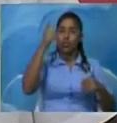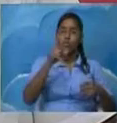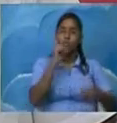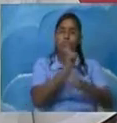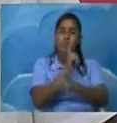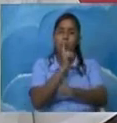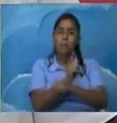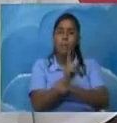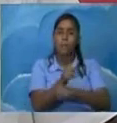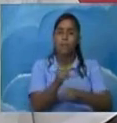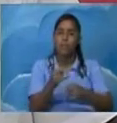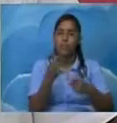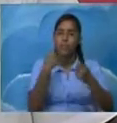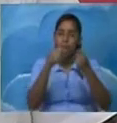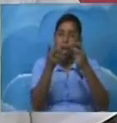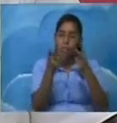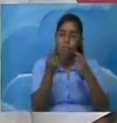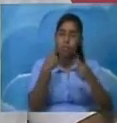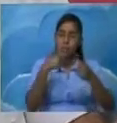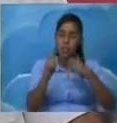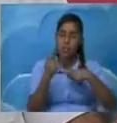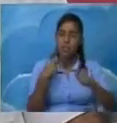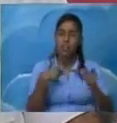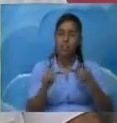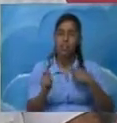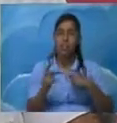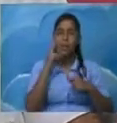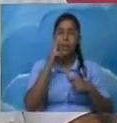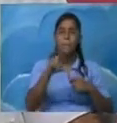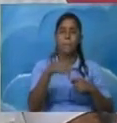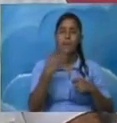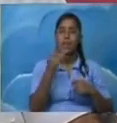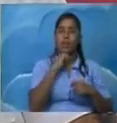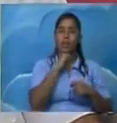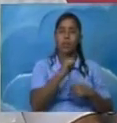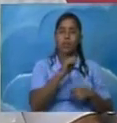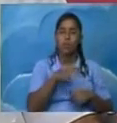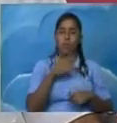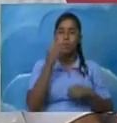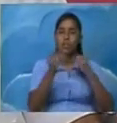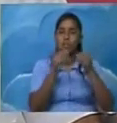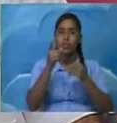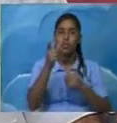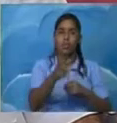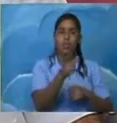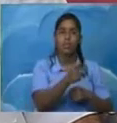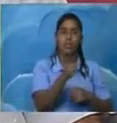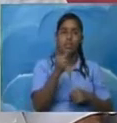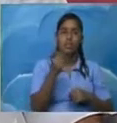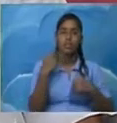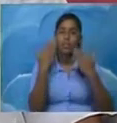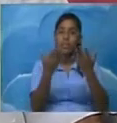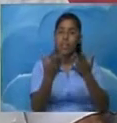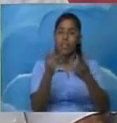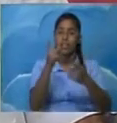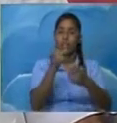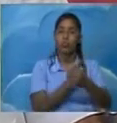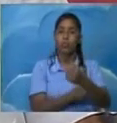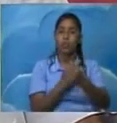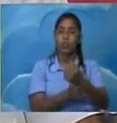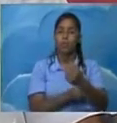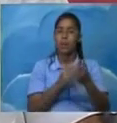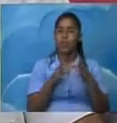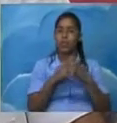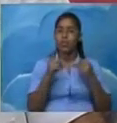simplemente administradores. Mira lo que es capaz de hacer una persona. Si se vendiera a ti tu hermano, hebreo